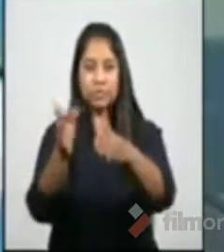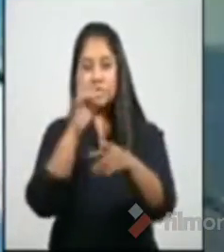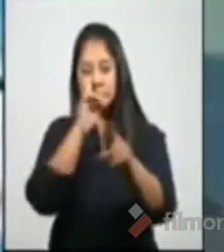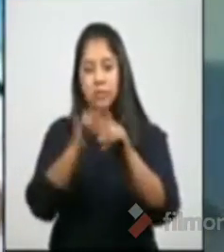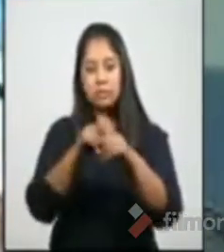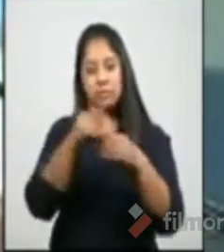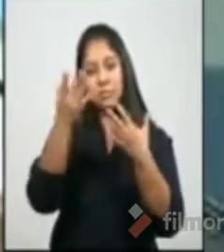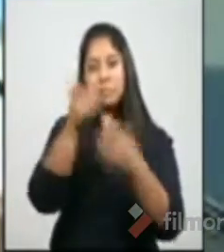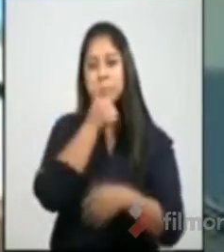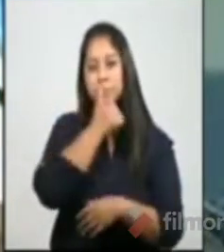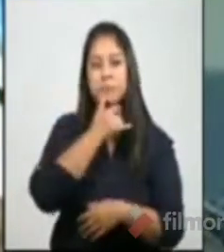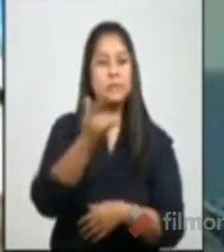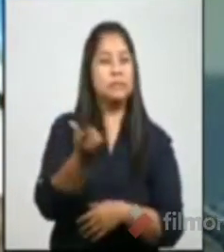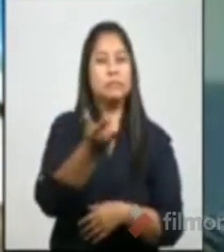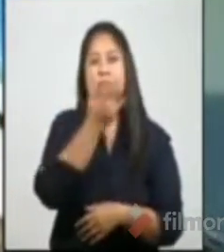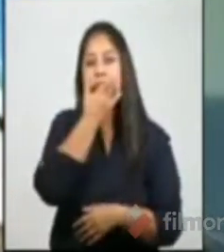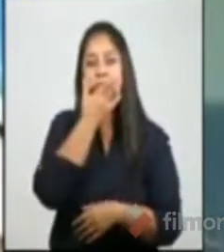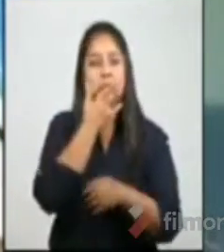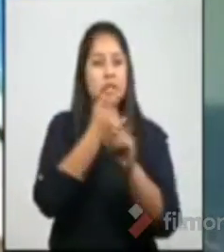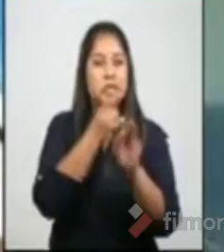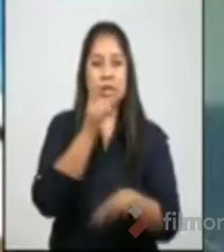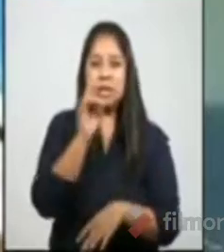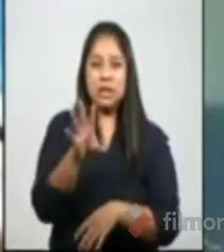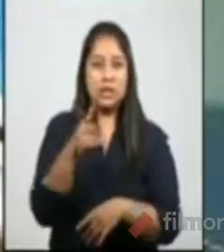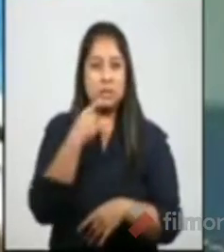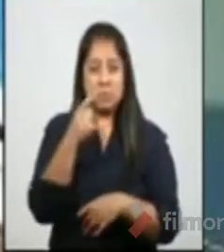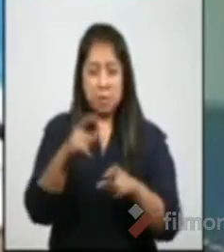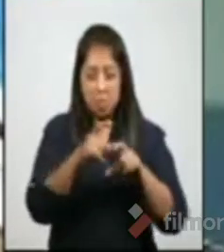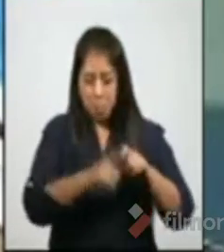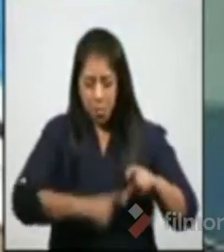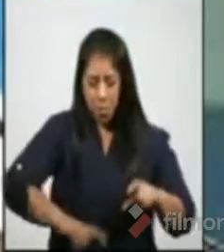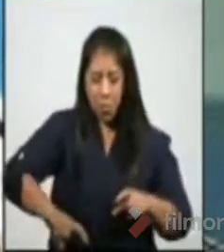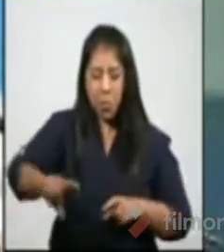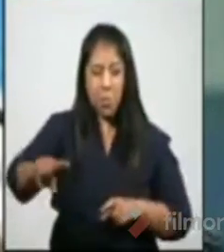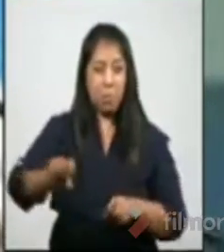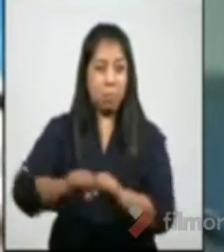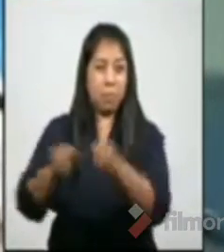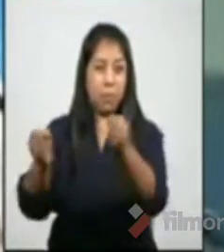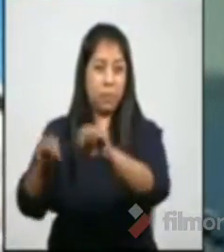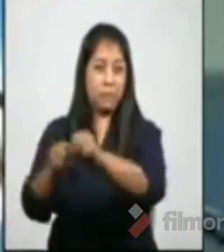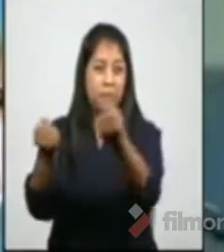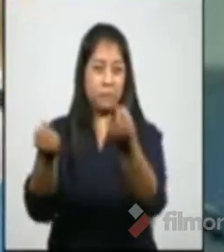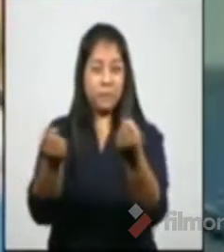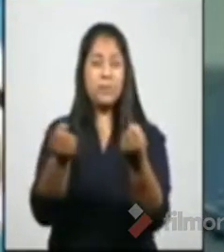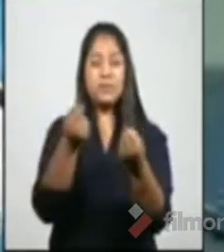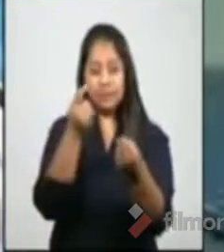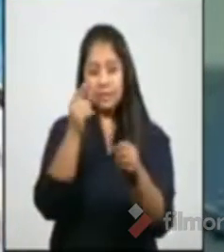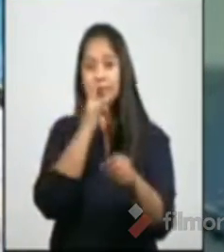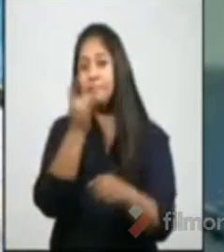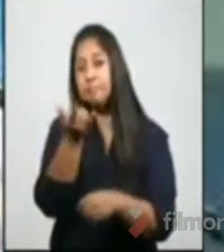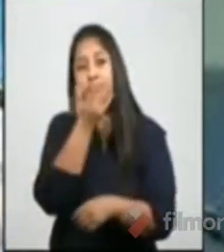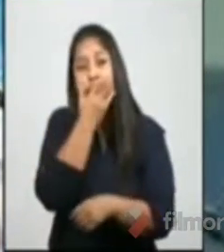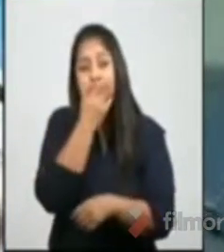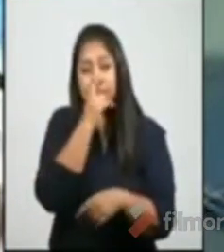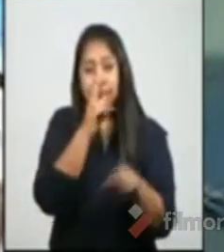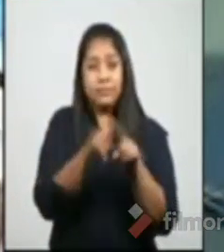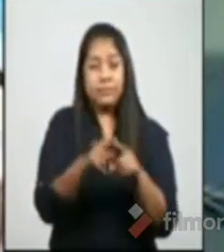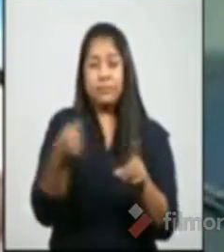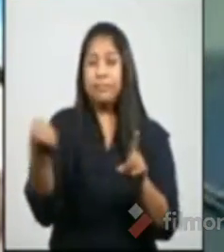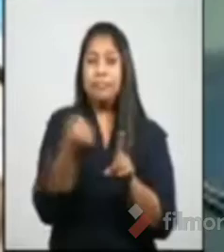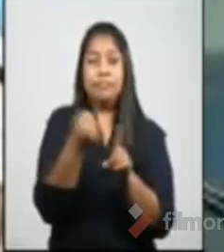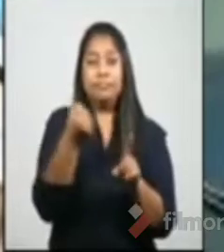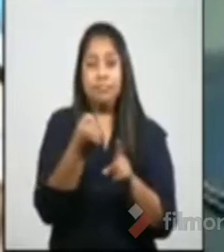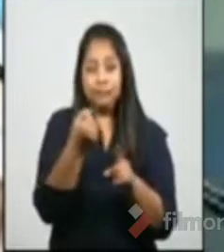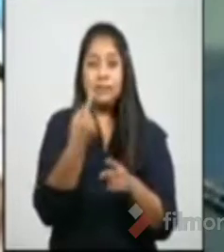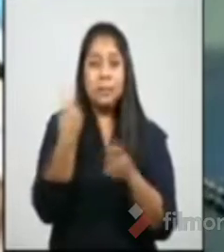con los inconvenientes que ocasionamos con todos los drenajes que rompimos y con todas las inconveniencias que les dimos, pero ahí